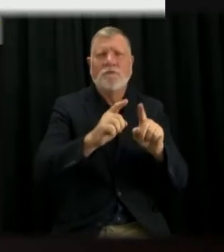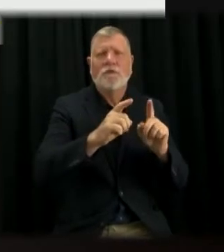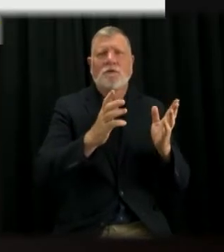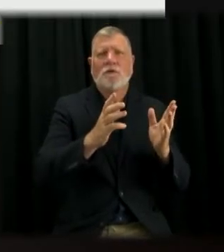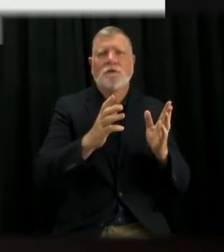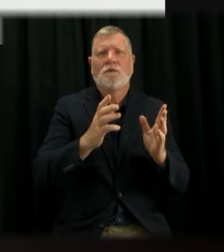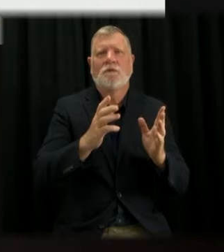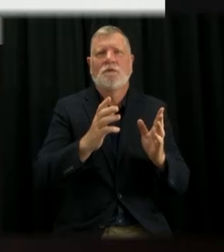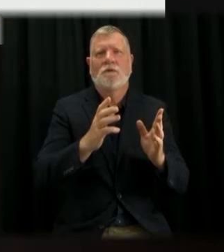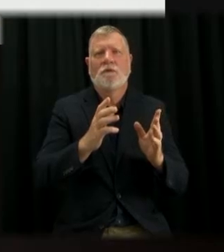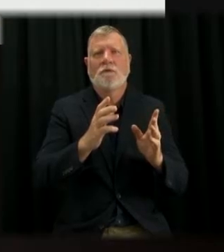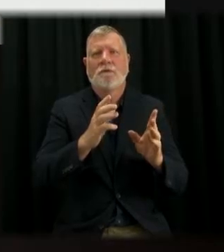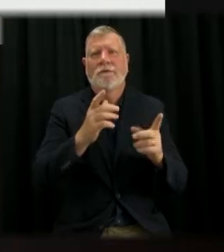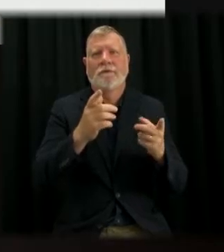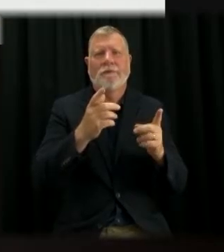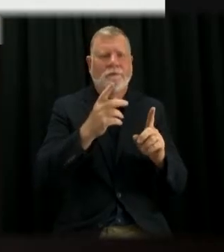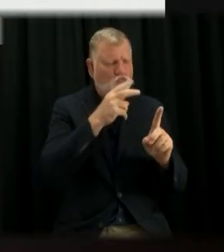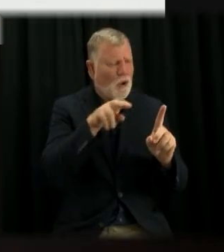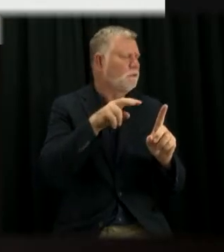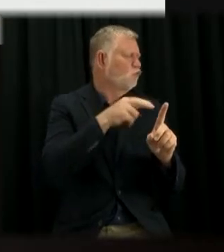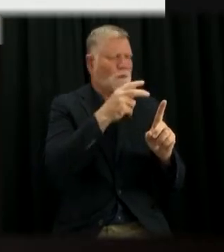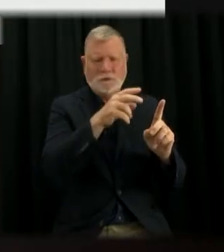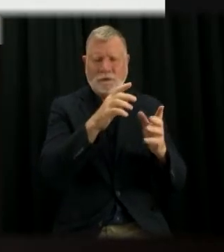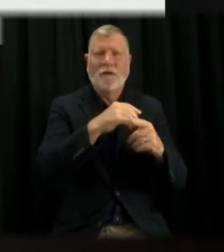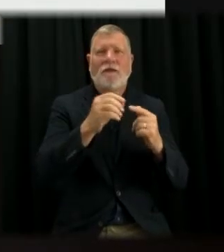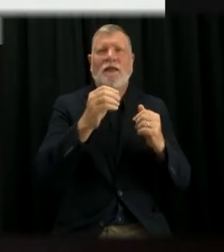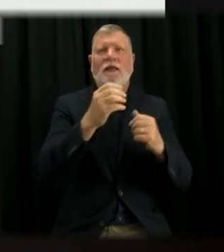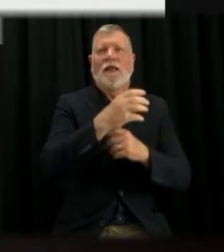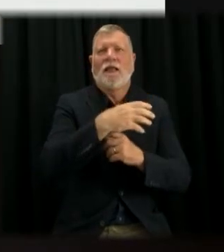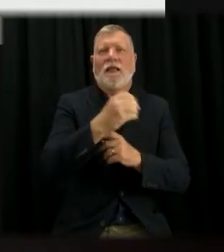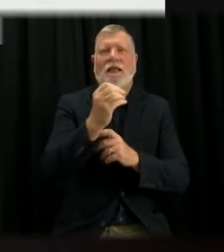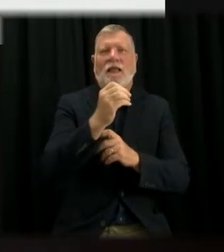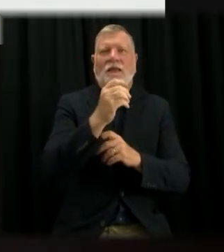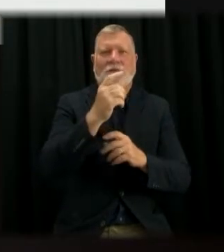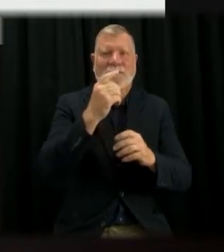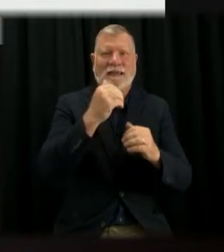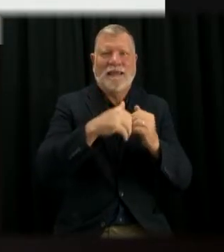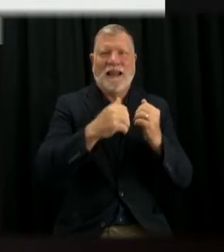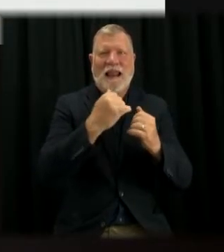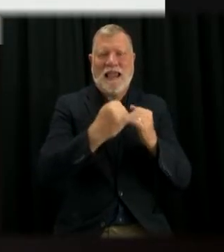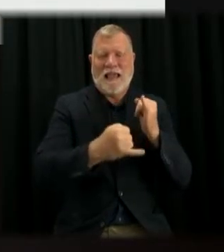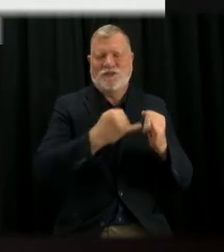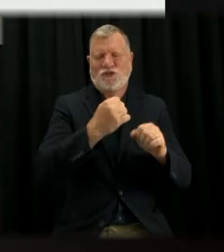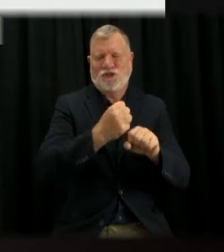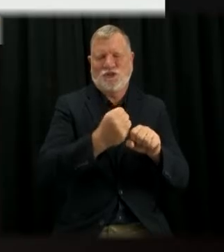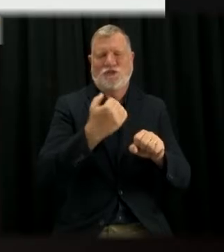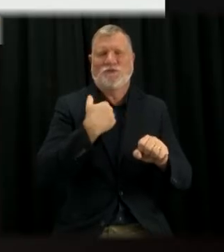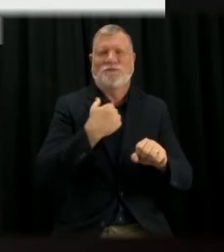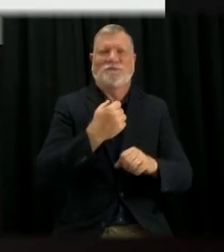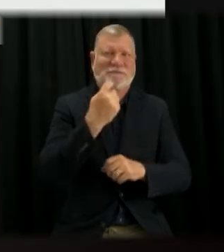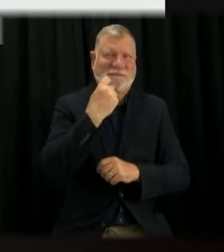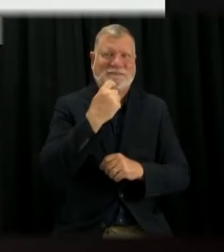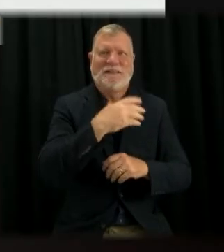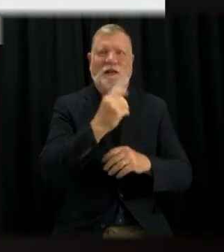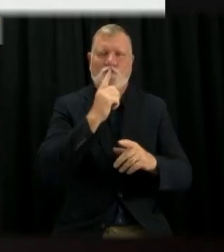muchos aspectos con resultado de la pérdida de empleados que han tenido en los últimos años.